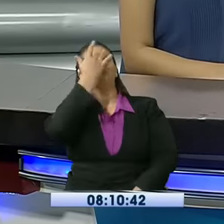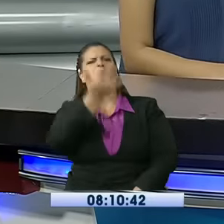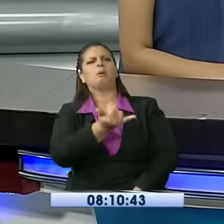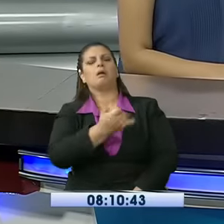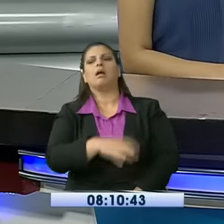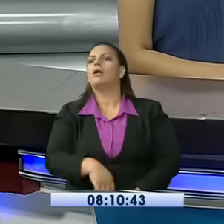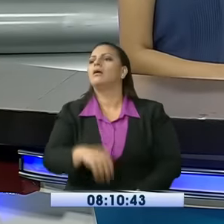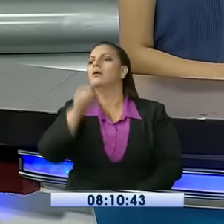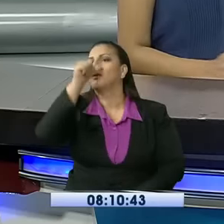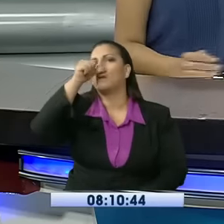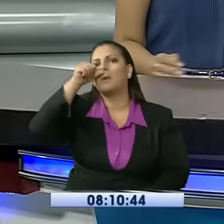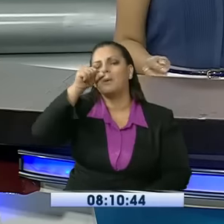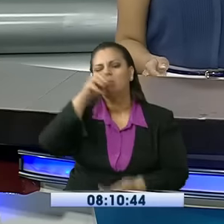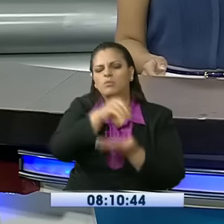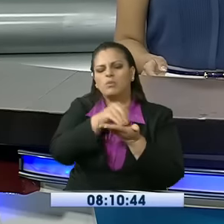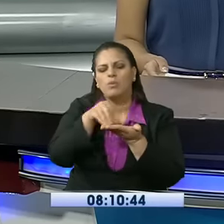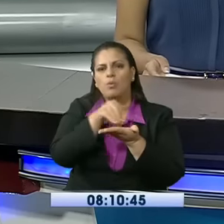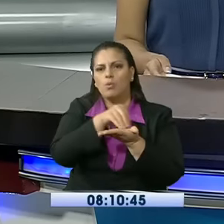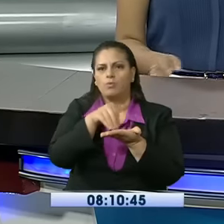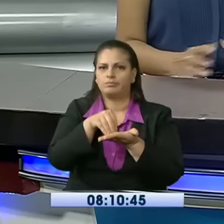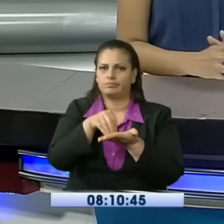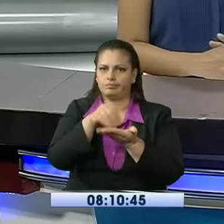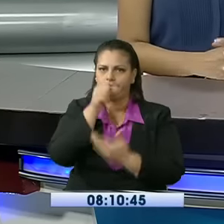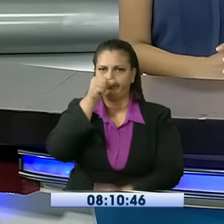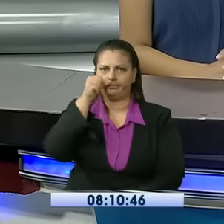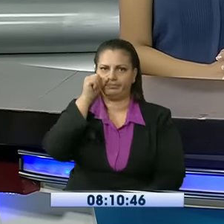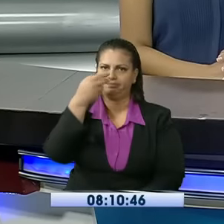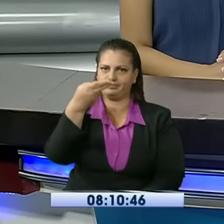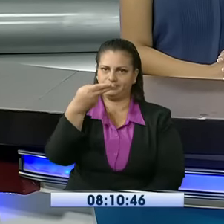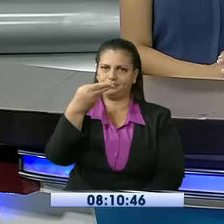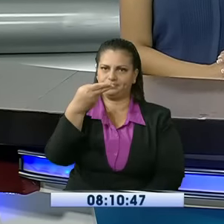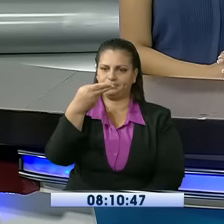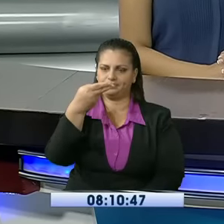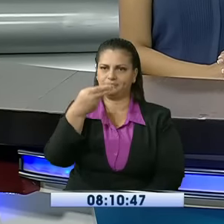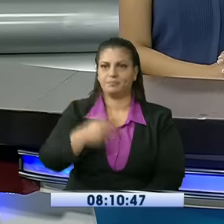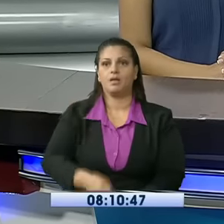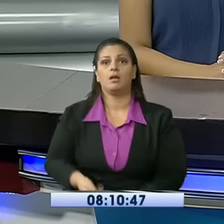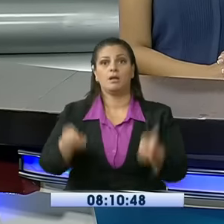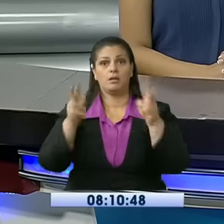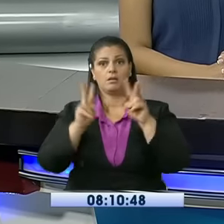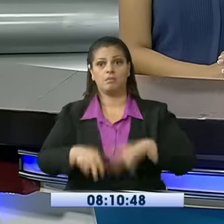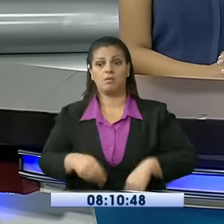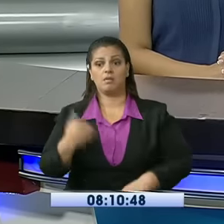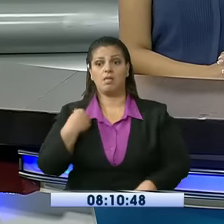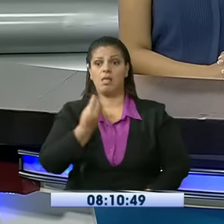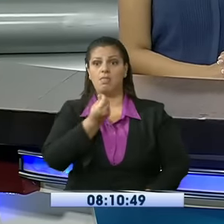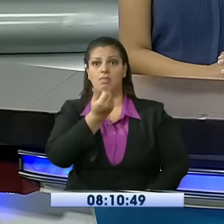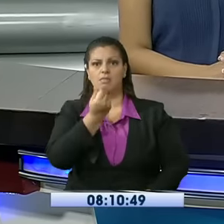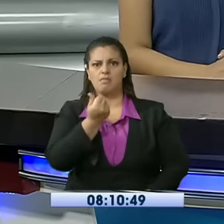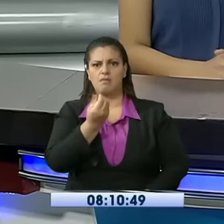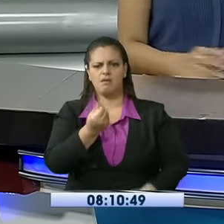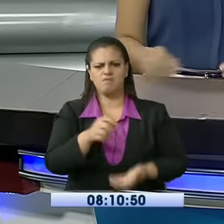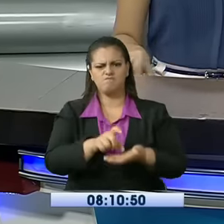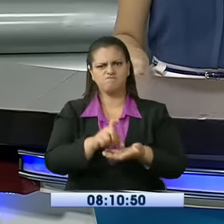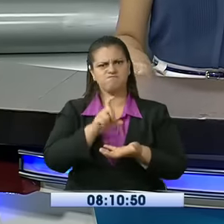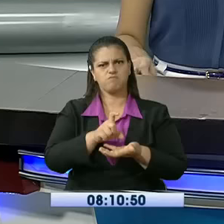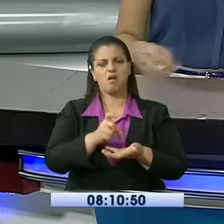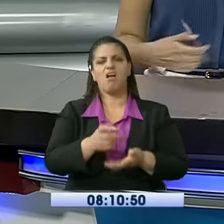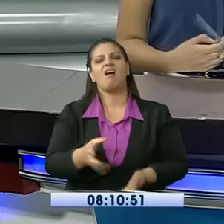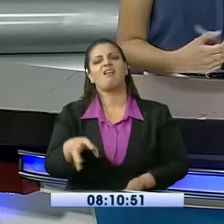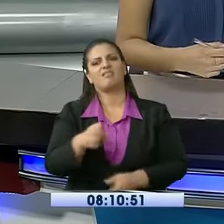algunos sobres que contenían el conocido alcaloide como H. Además, tenía dinero en efectivo que se presume